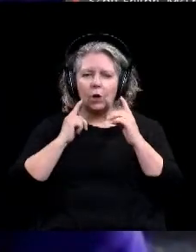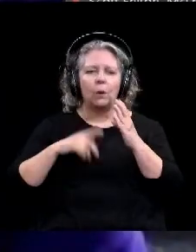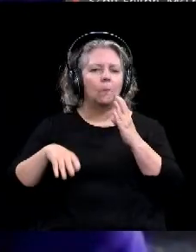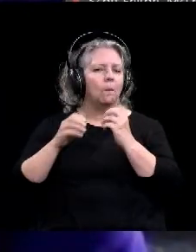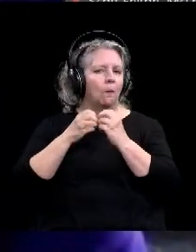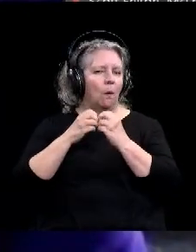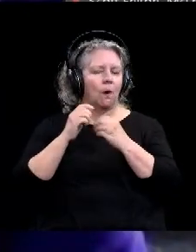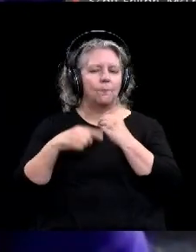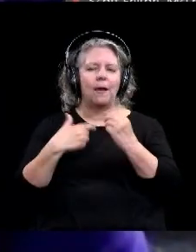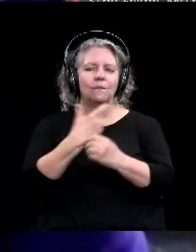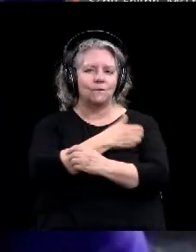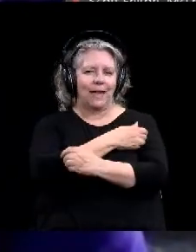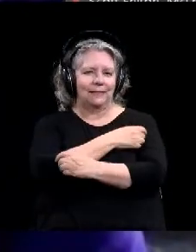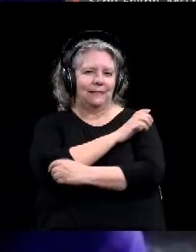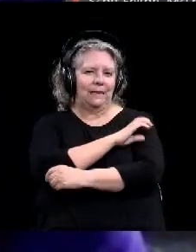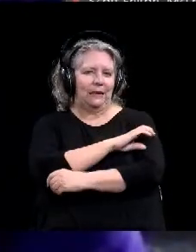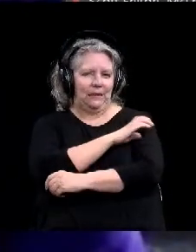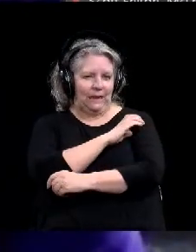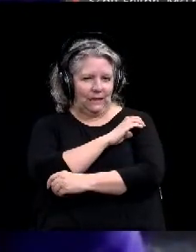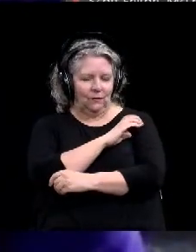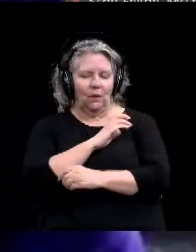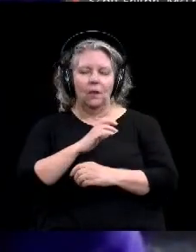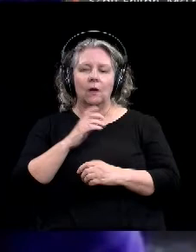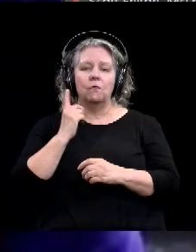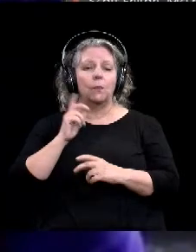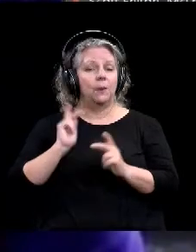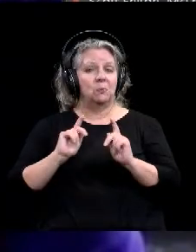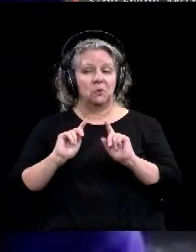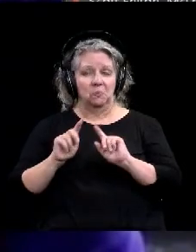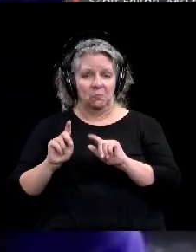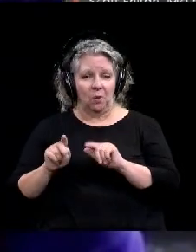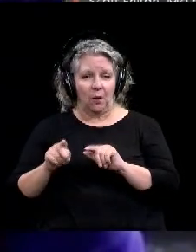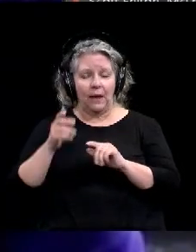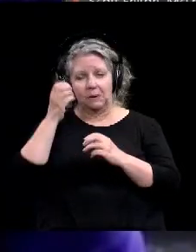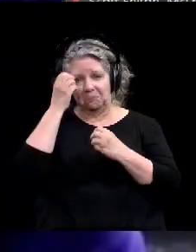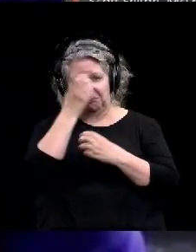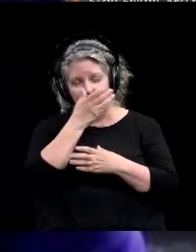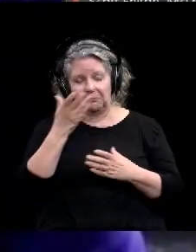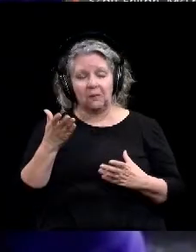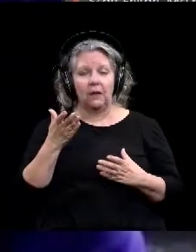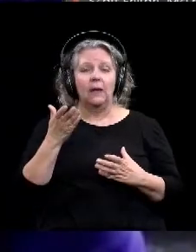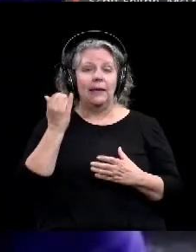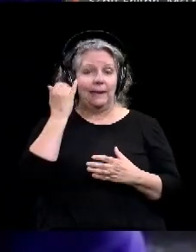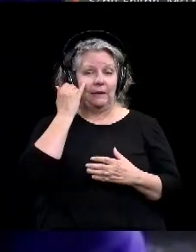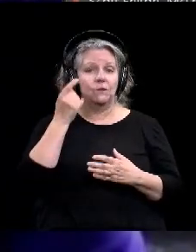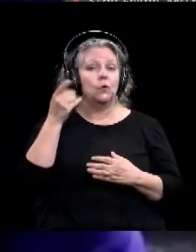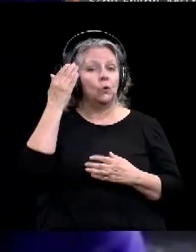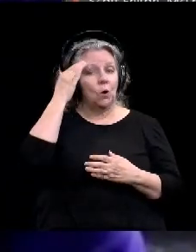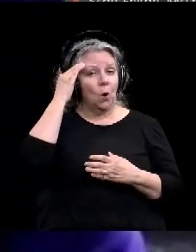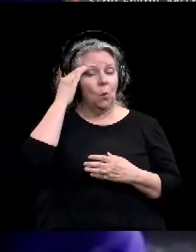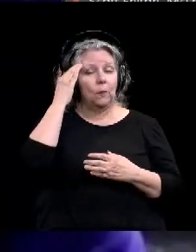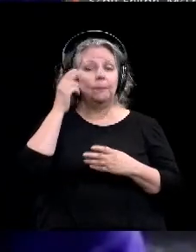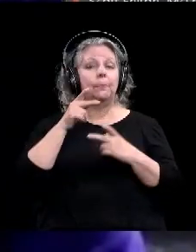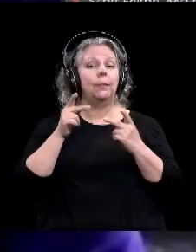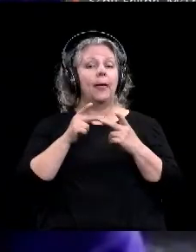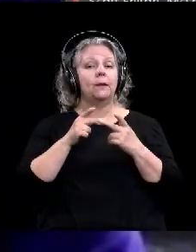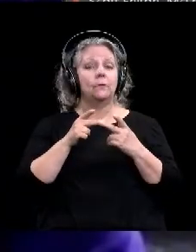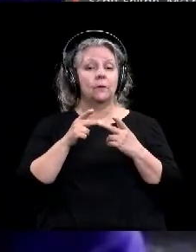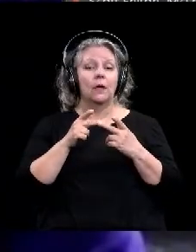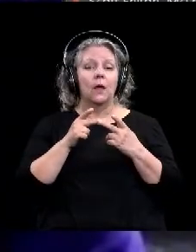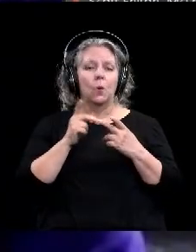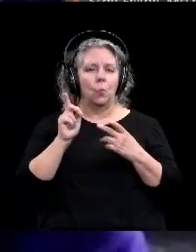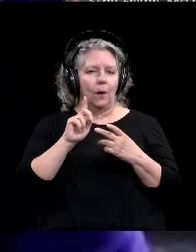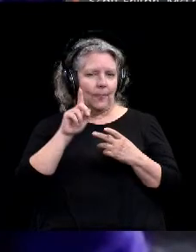las comunidades si saben en una locación que donde podamos hacer esas vacunas por favor puedan